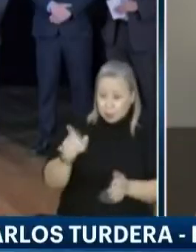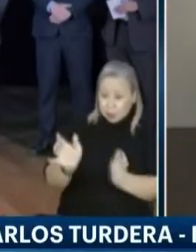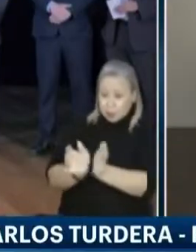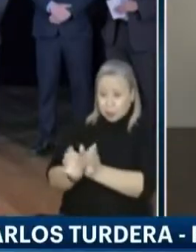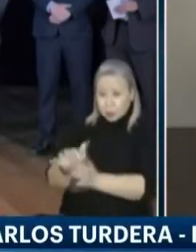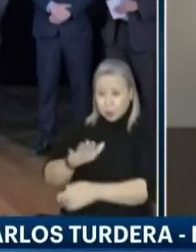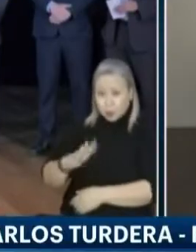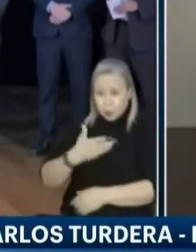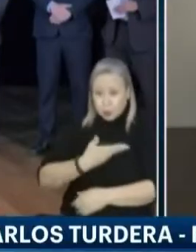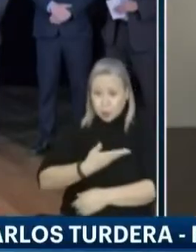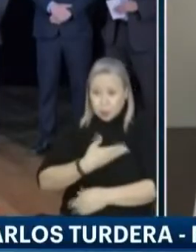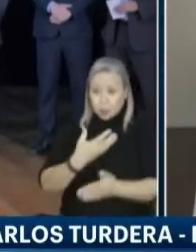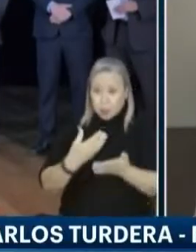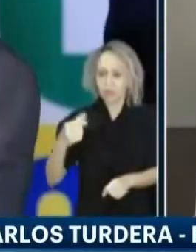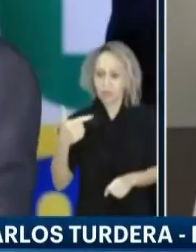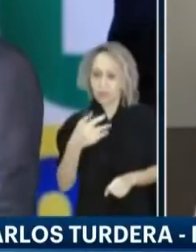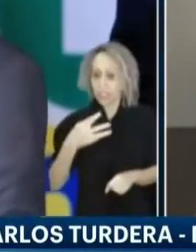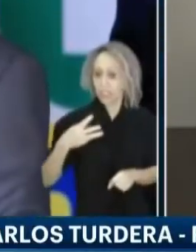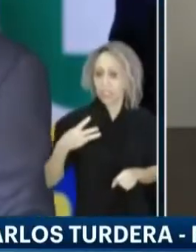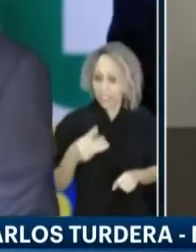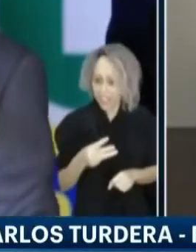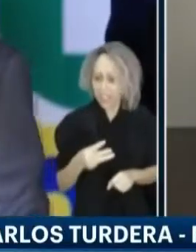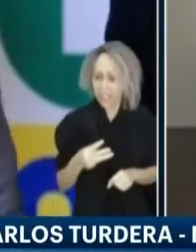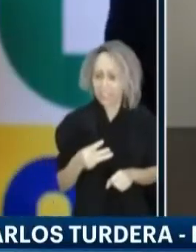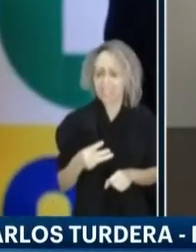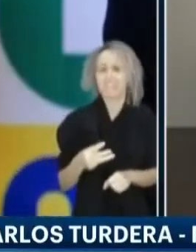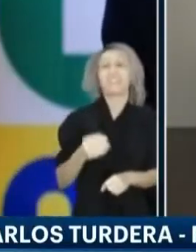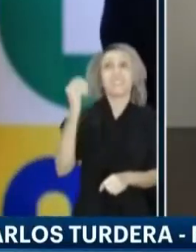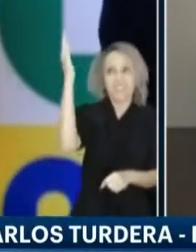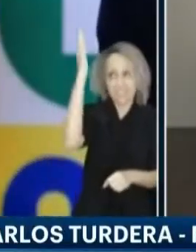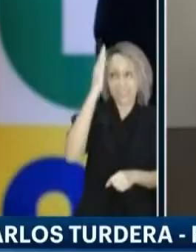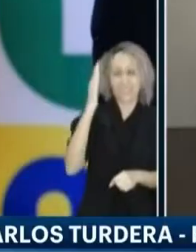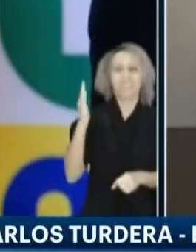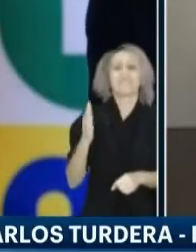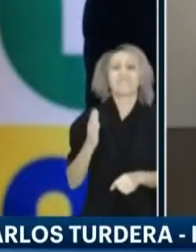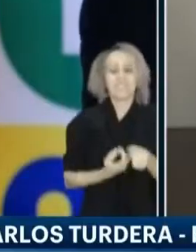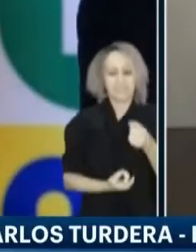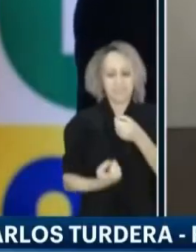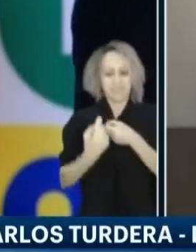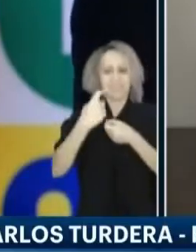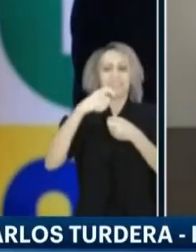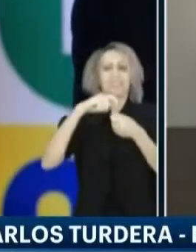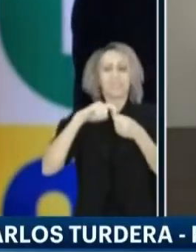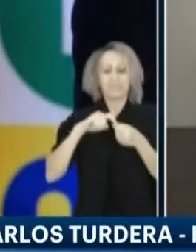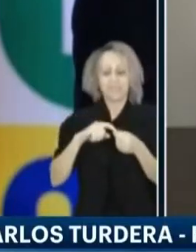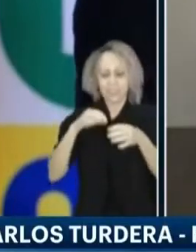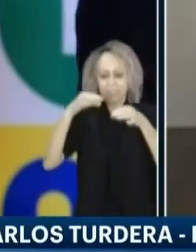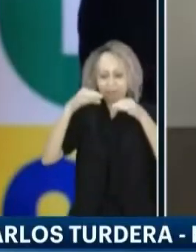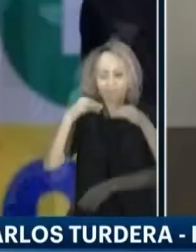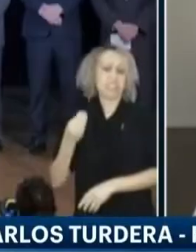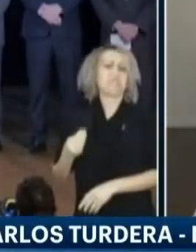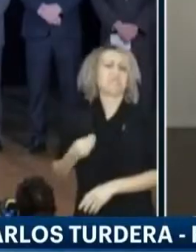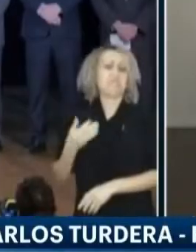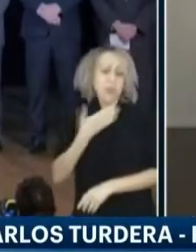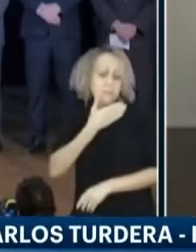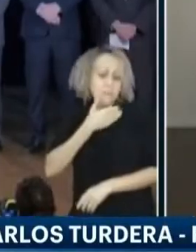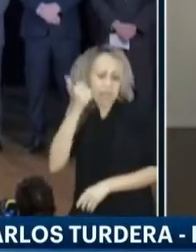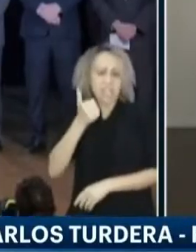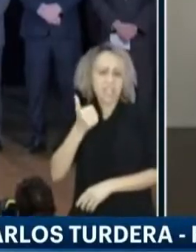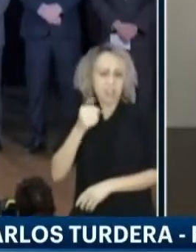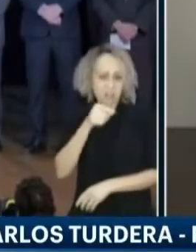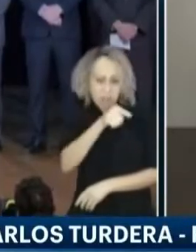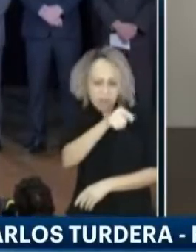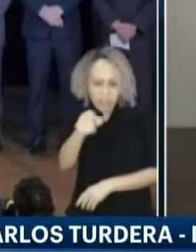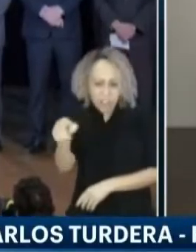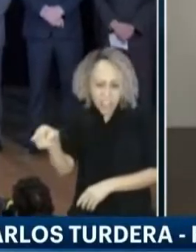tiene ninguna sospecha de ser del campo de la izquierda, ha dicho que fue un retroceso, estos 4 años, un